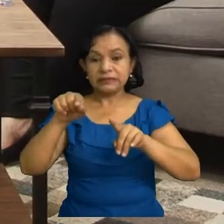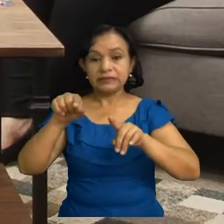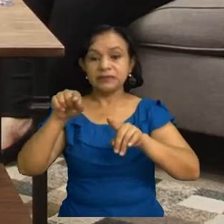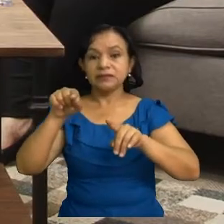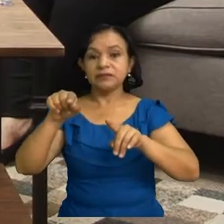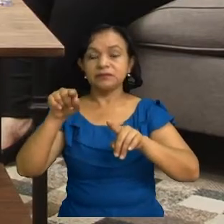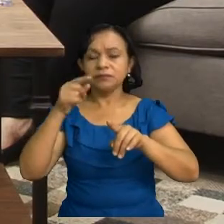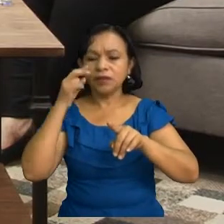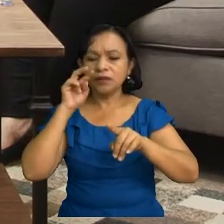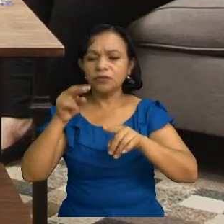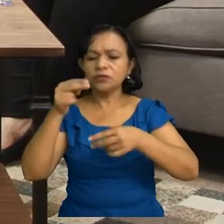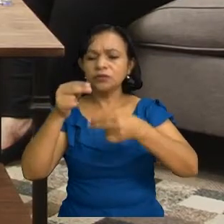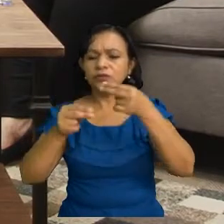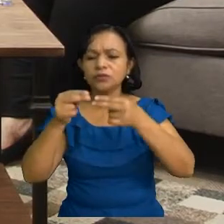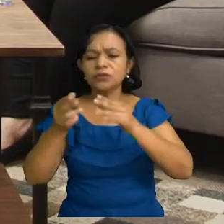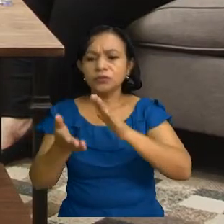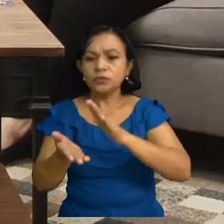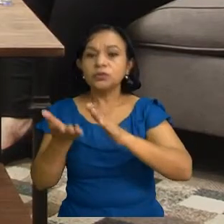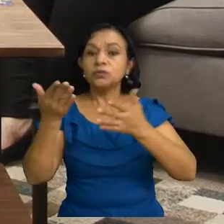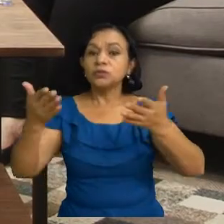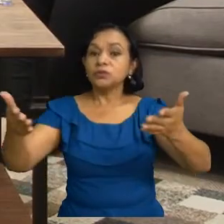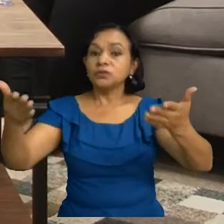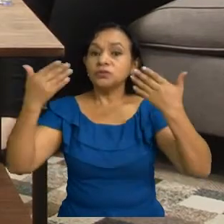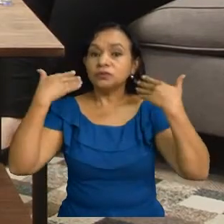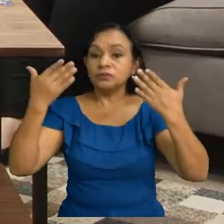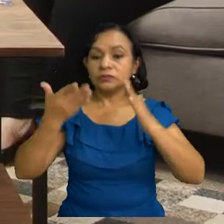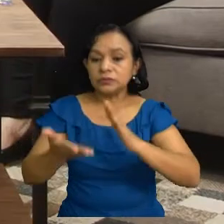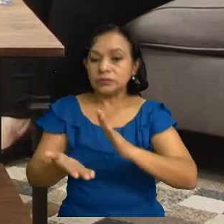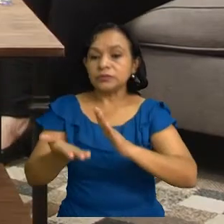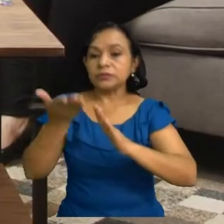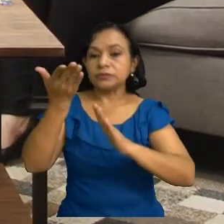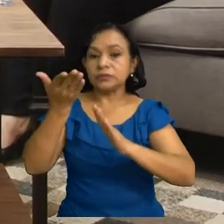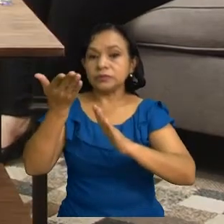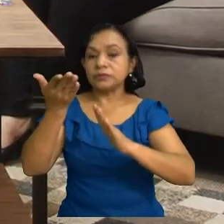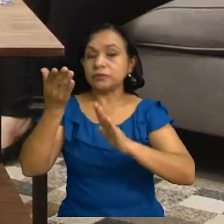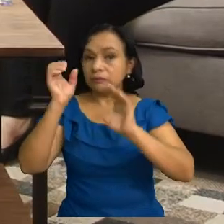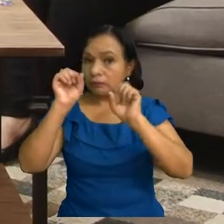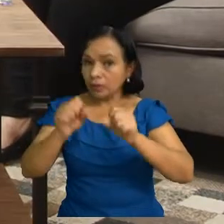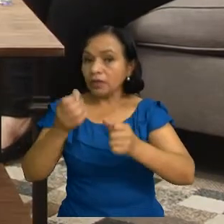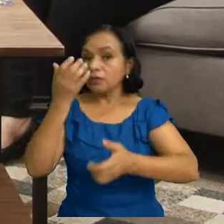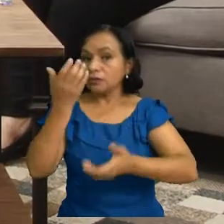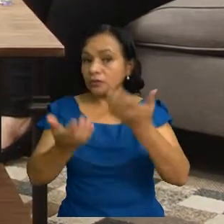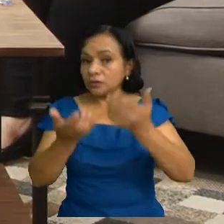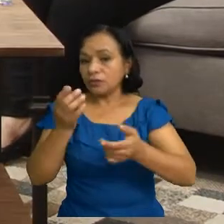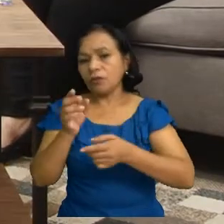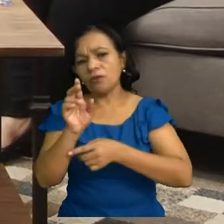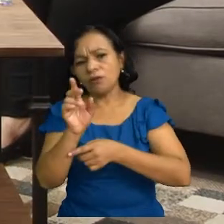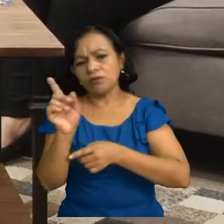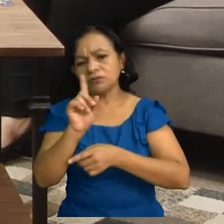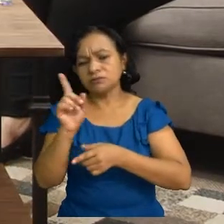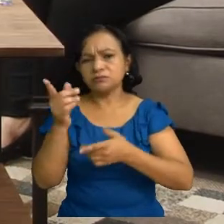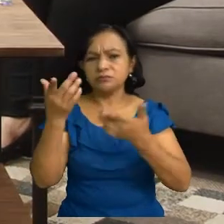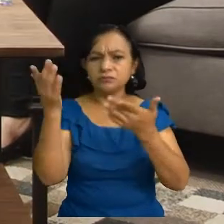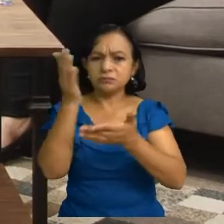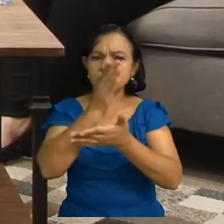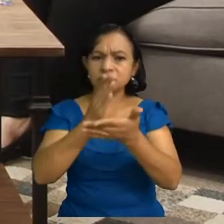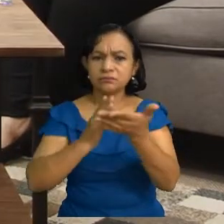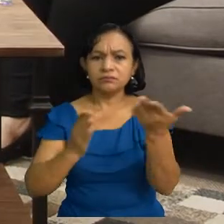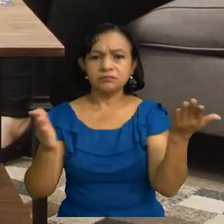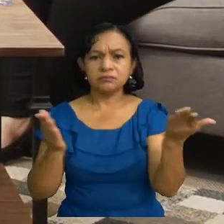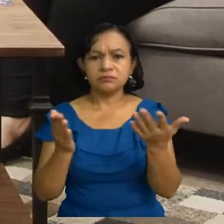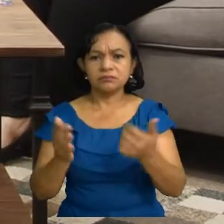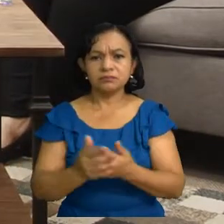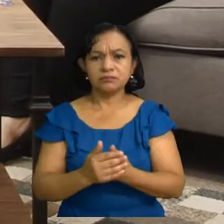valores para poder decir si efectivamente este punto de calor es un probable incendio porque de repente